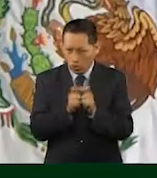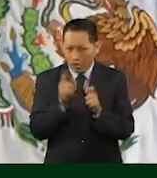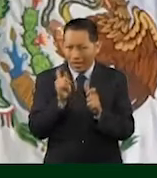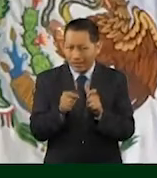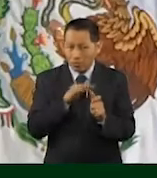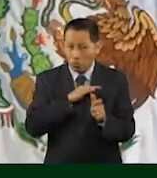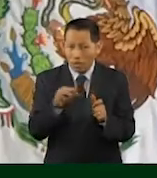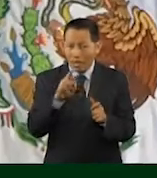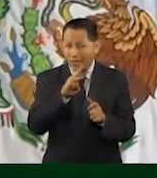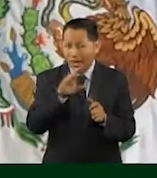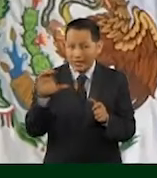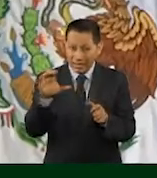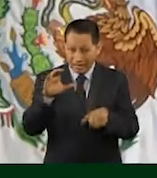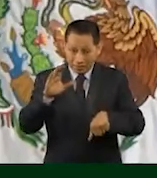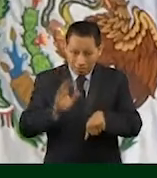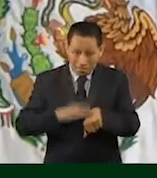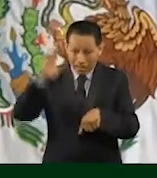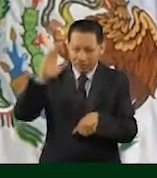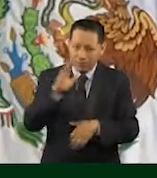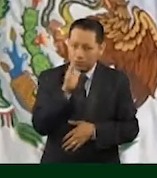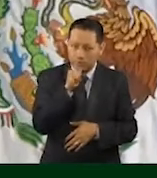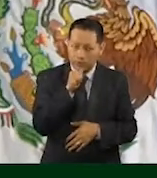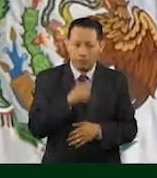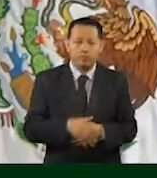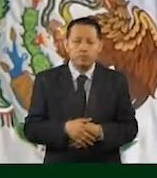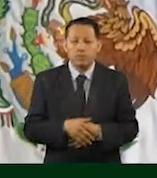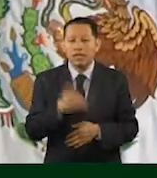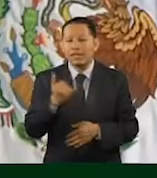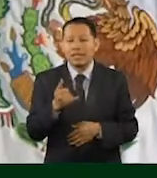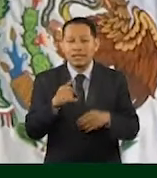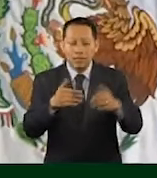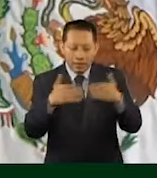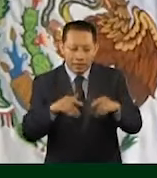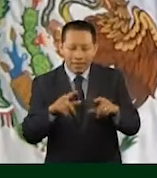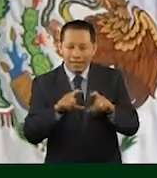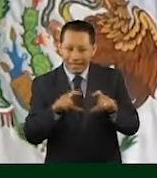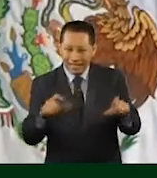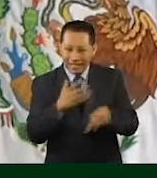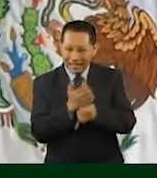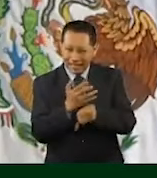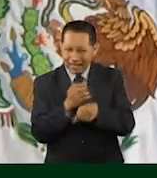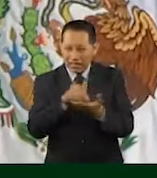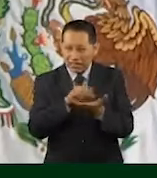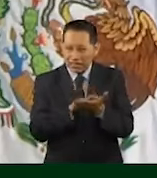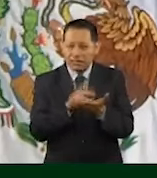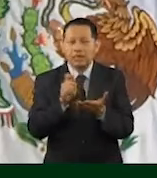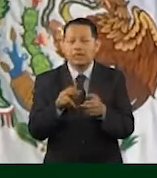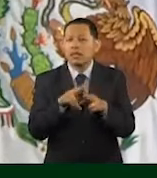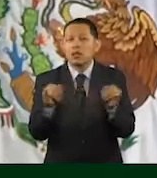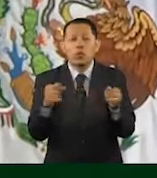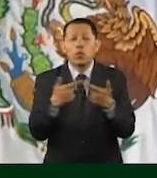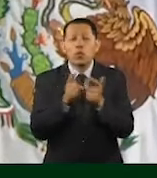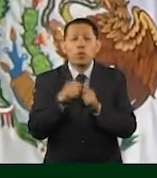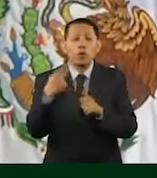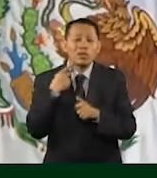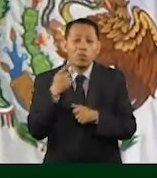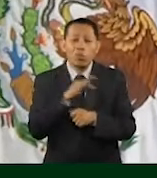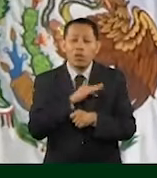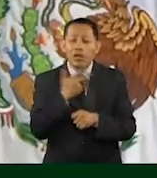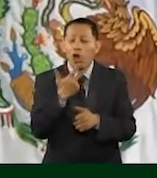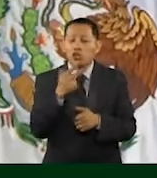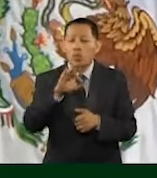más de 300 diputaciones y la fracción quinta Establece que ningún partido político puede tener más de ocho